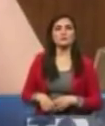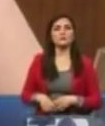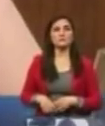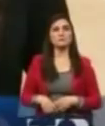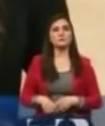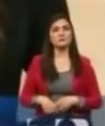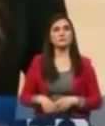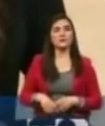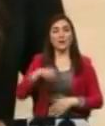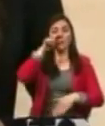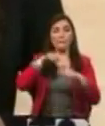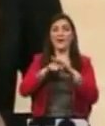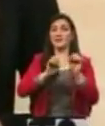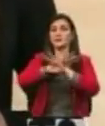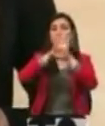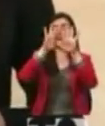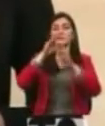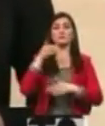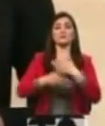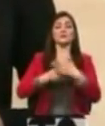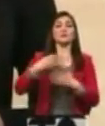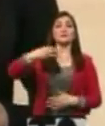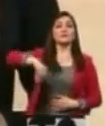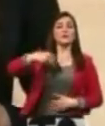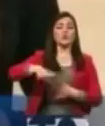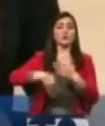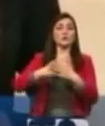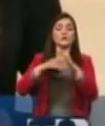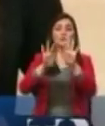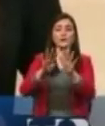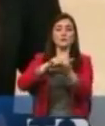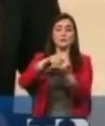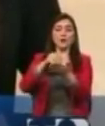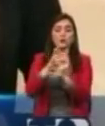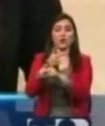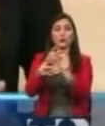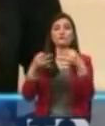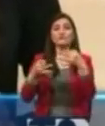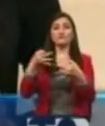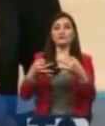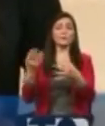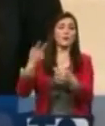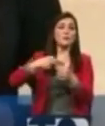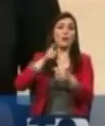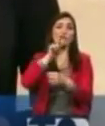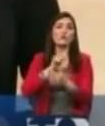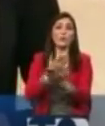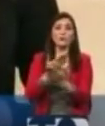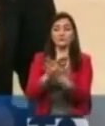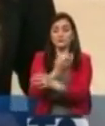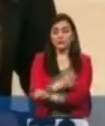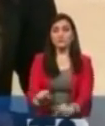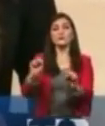clara. Como parte de este procedimiento, el miércoles serán llamados los 9 miembros del Consejo de la Judicatura para presentar sus pruebas de